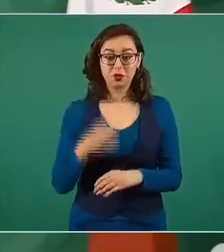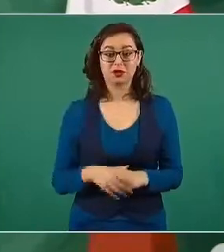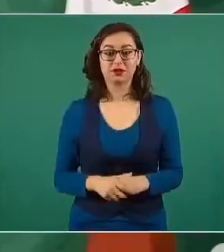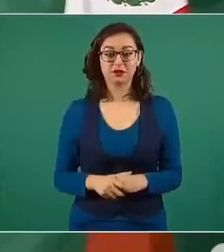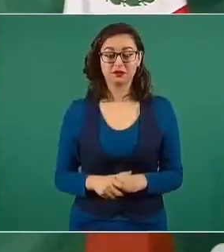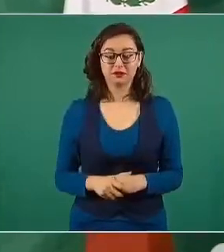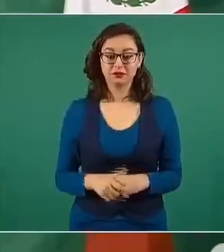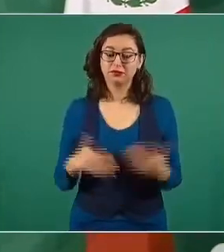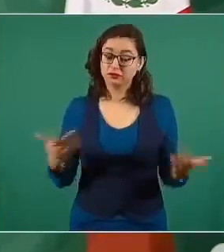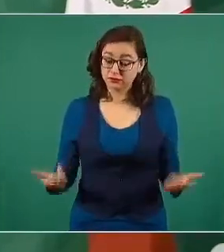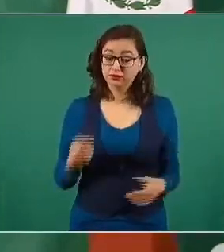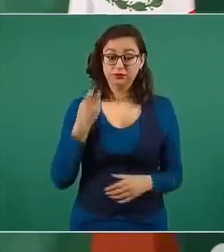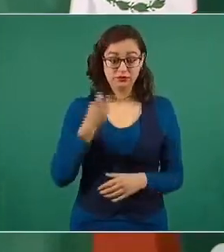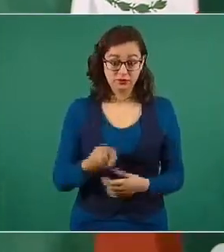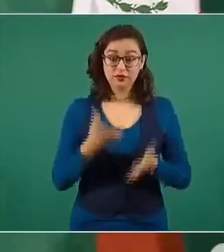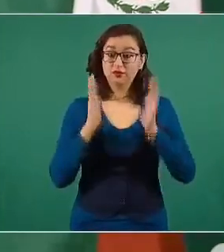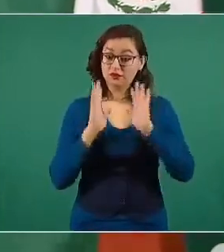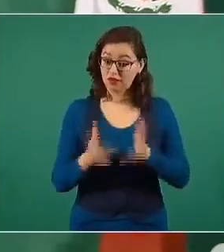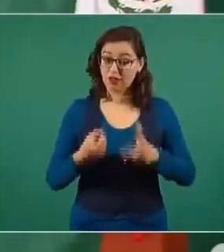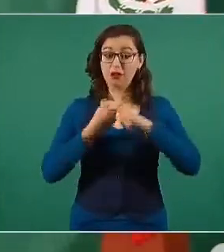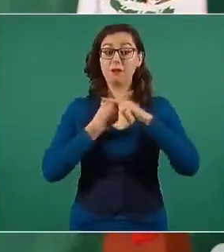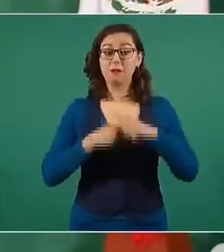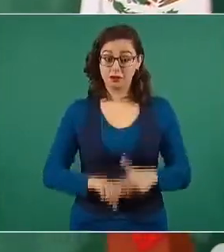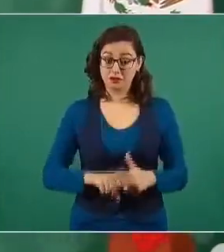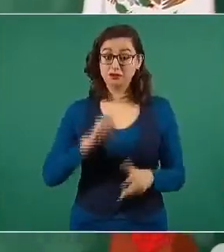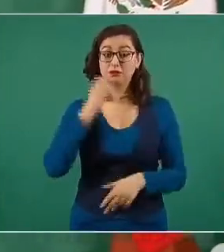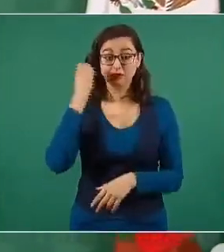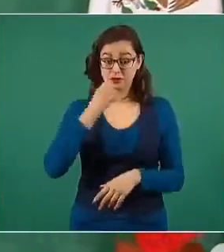vamos a reiniciar las clases, y si